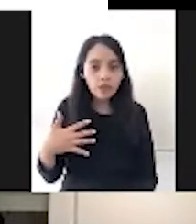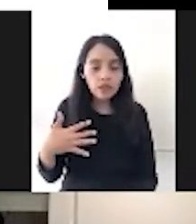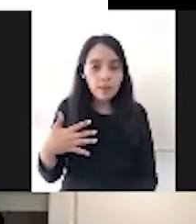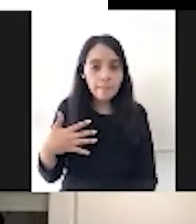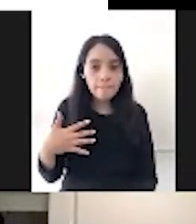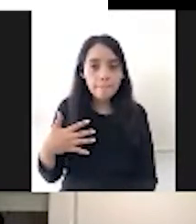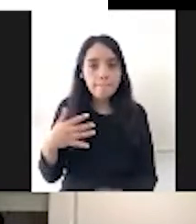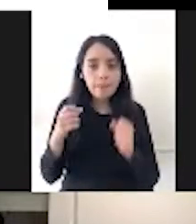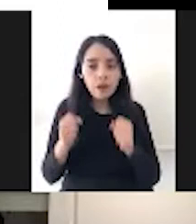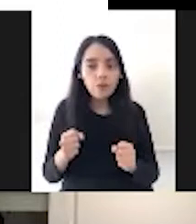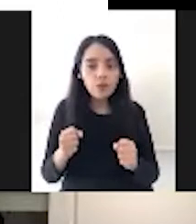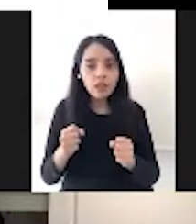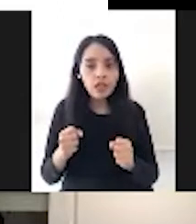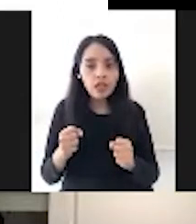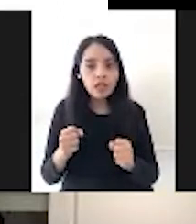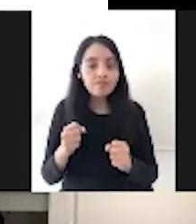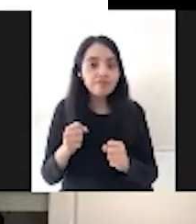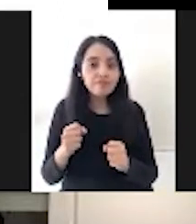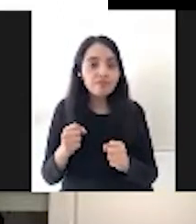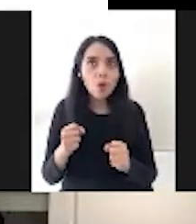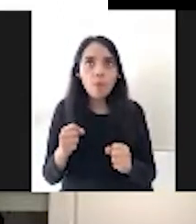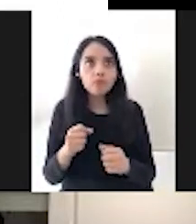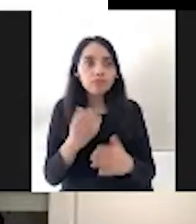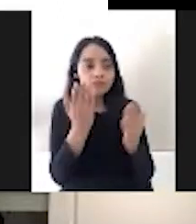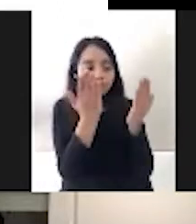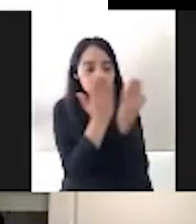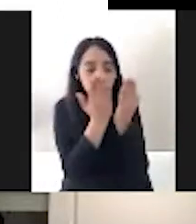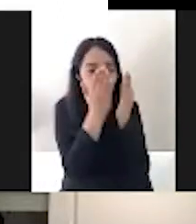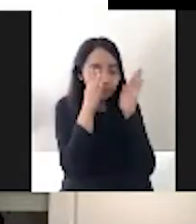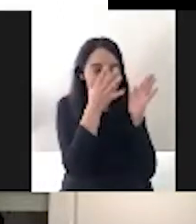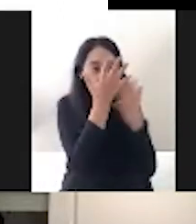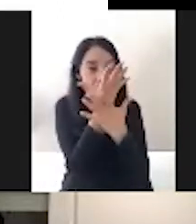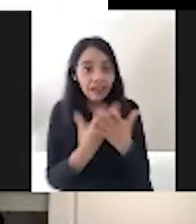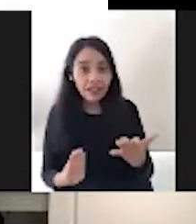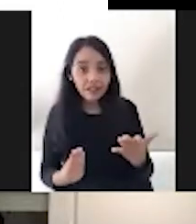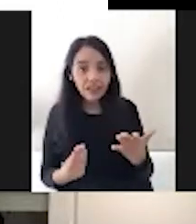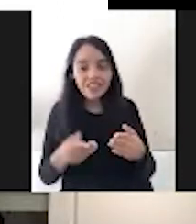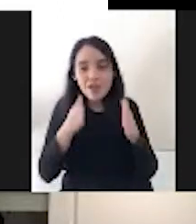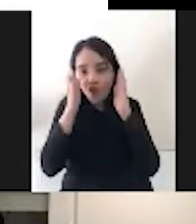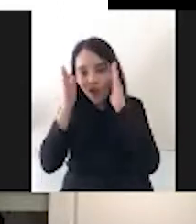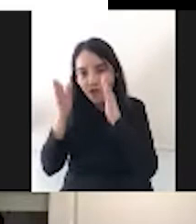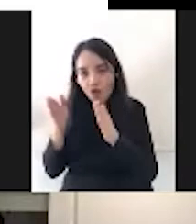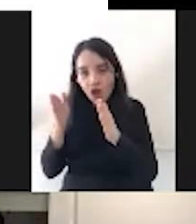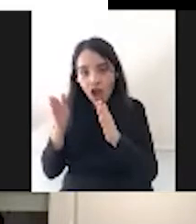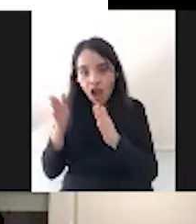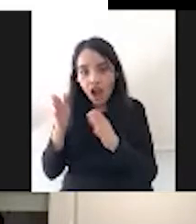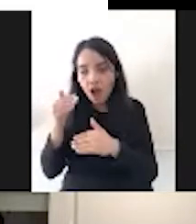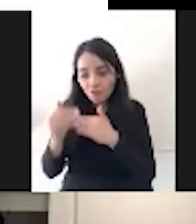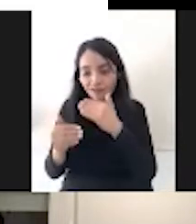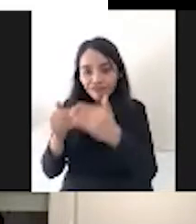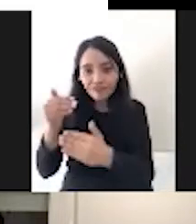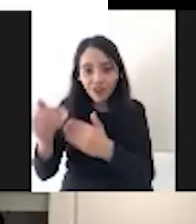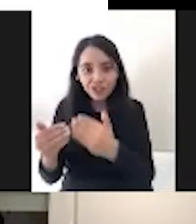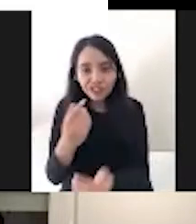poder eliminar esta imagen de academicista y enfocarse más las prácticas educativas a los procesos educativos de cada estudiante y